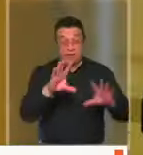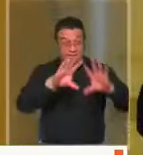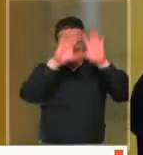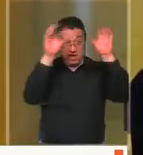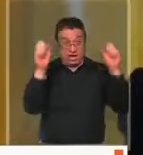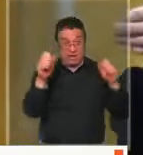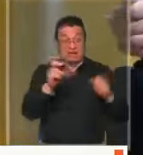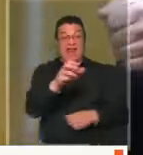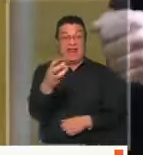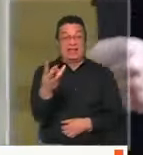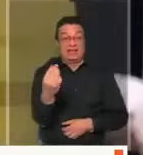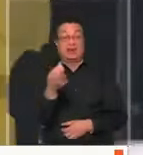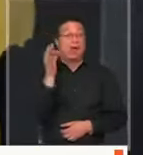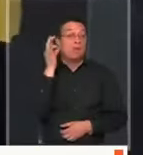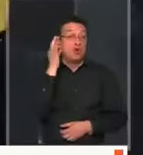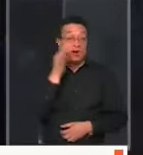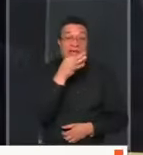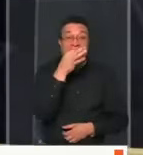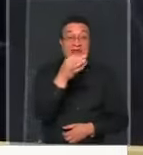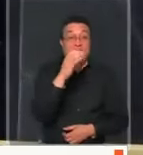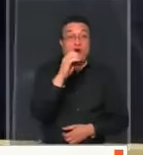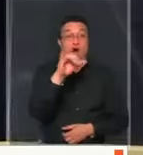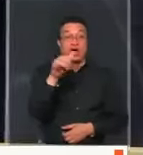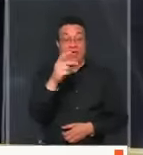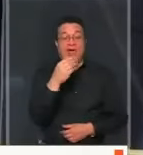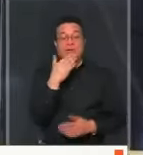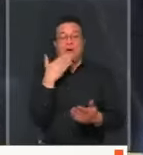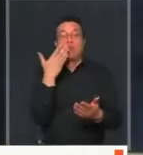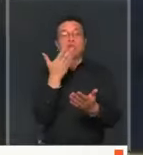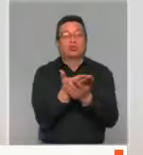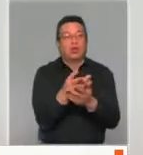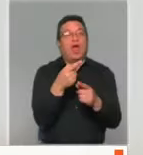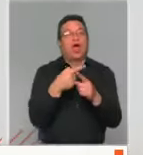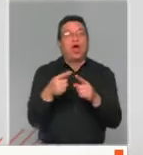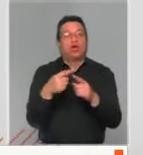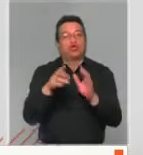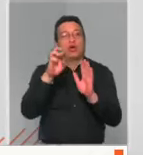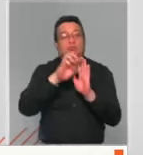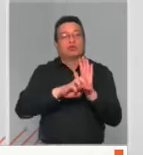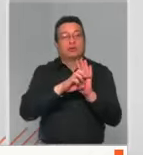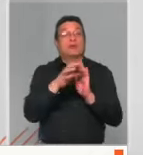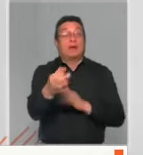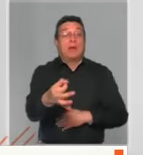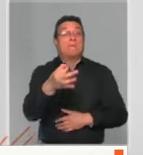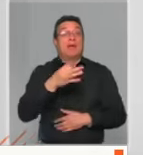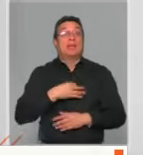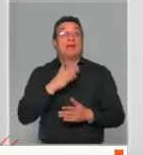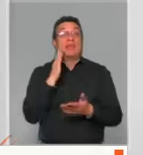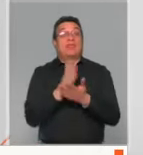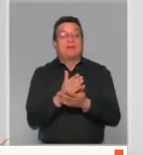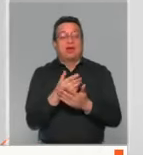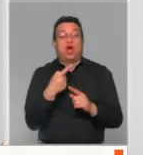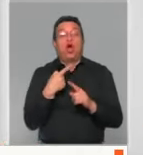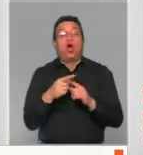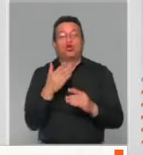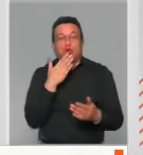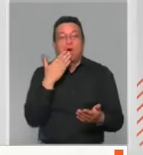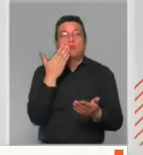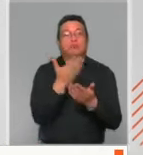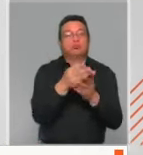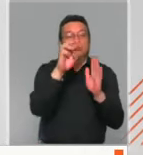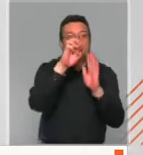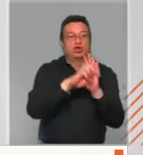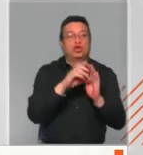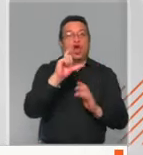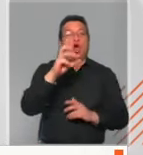accedió Tele13, la mujer indica que Ojeda le propuso postular a otros proyectos. Me dijo que tenía que postular a otro proyecto Gore, que yo me iba a quedar